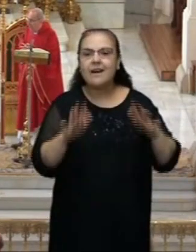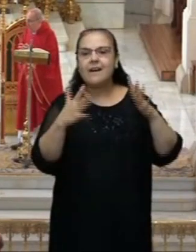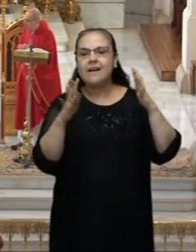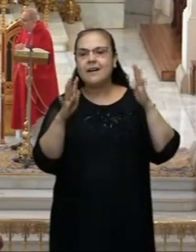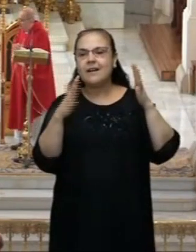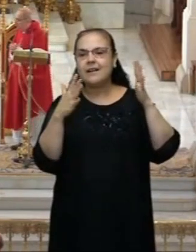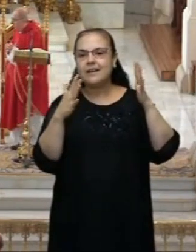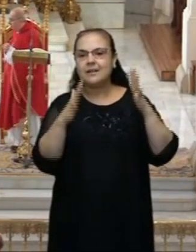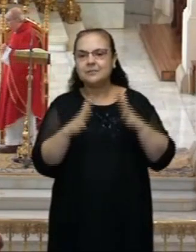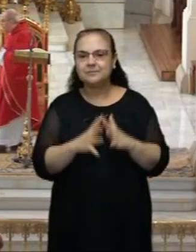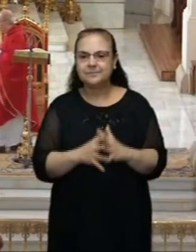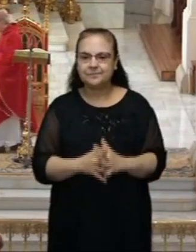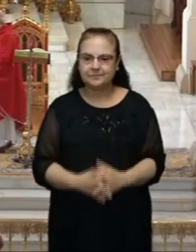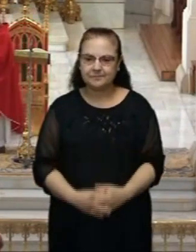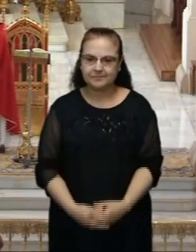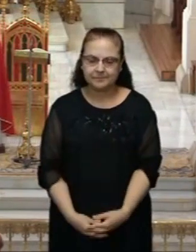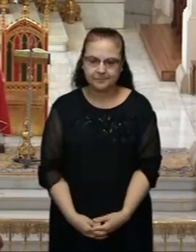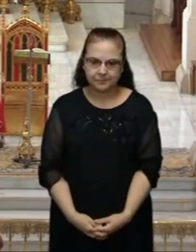aleluya.